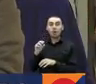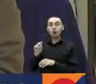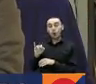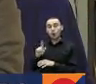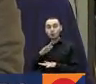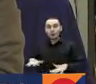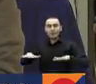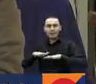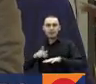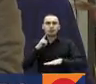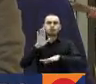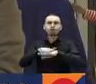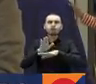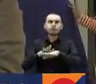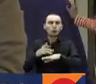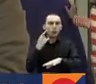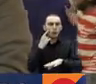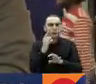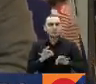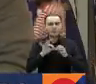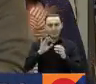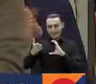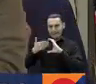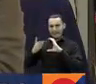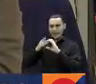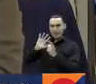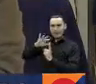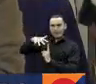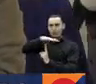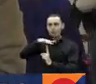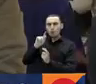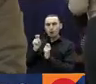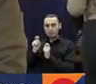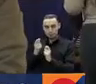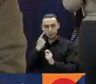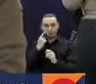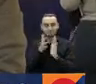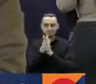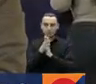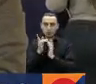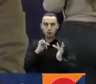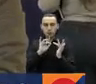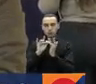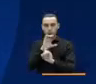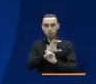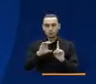Bogotá, hizo un llamado de atención sobre el cambio climático. Información en minutos, porque estamos conectados con la cultura.